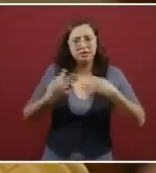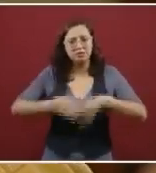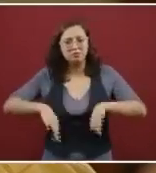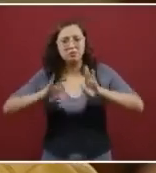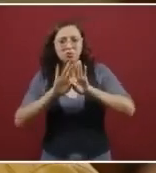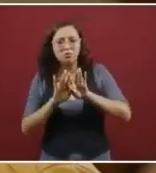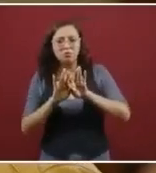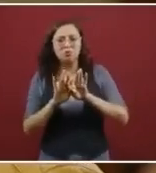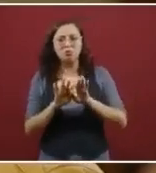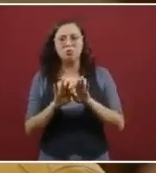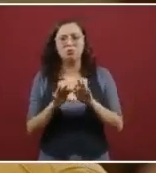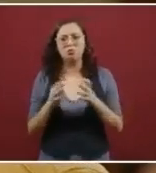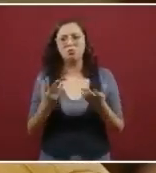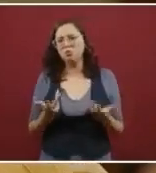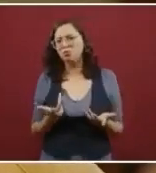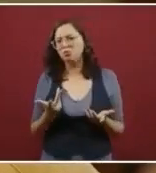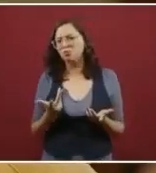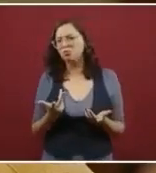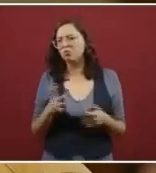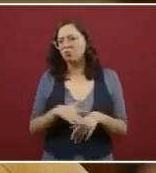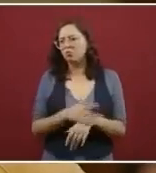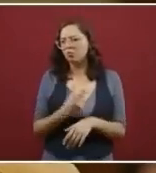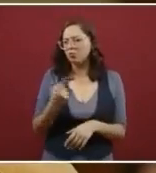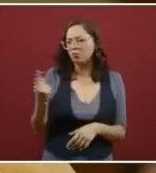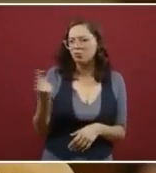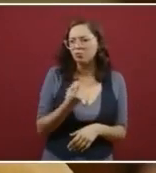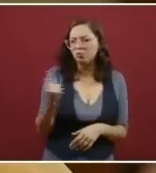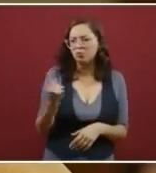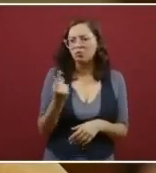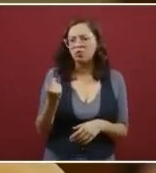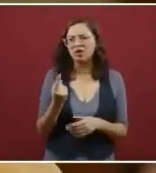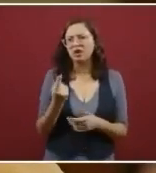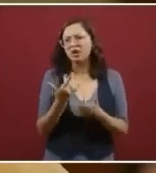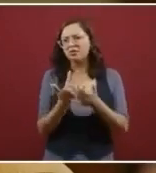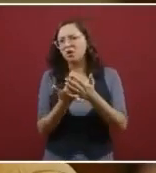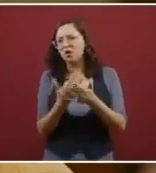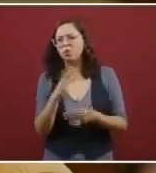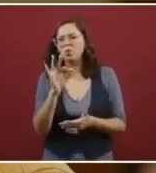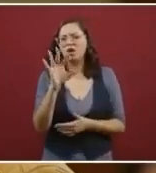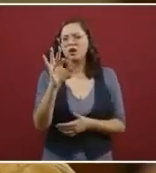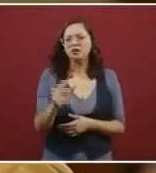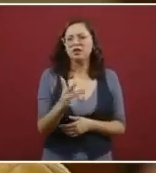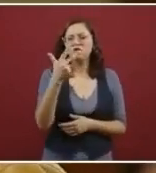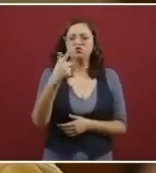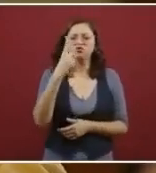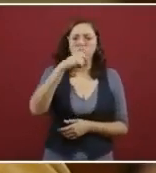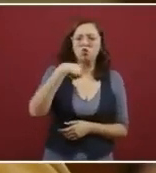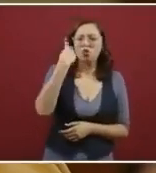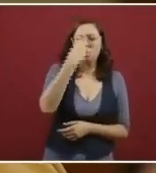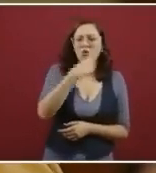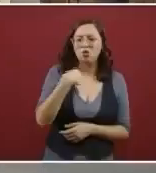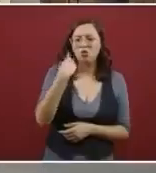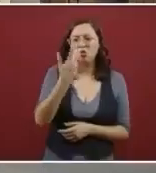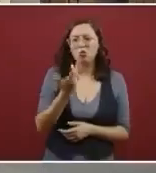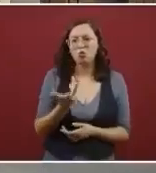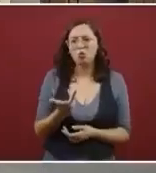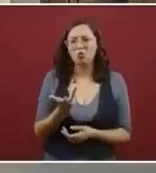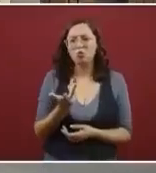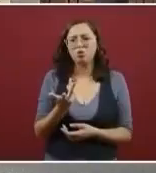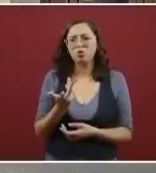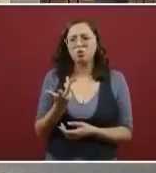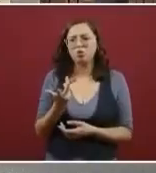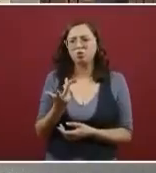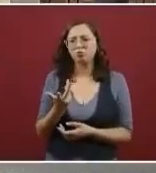Basado en ese comentario, ¿por qué tardó 48 horas en salir, o bueno, ni siquiera en